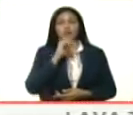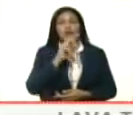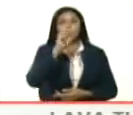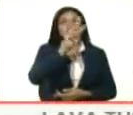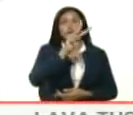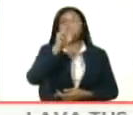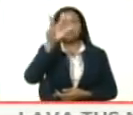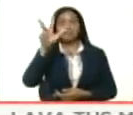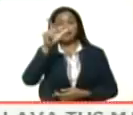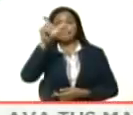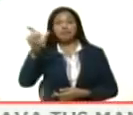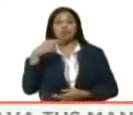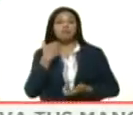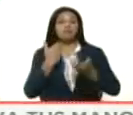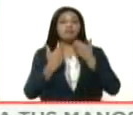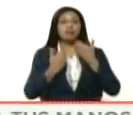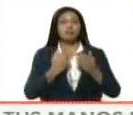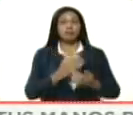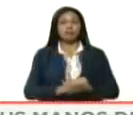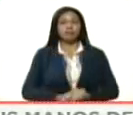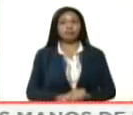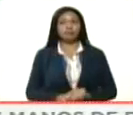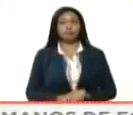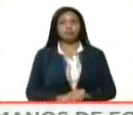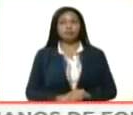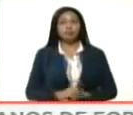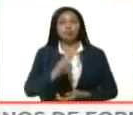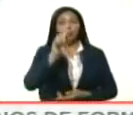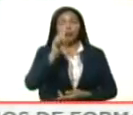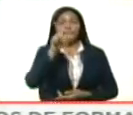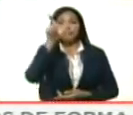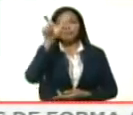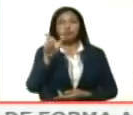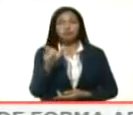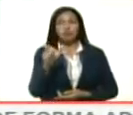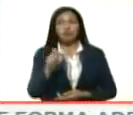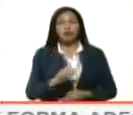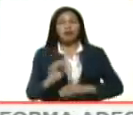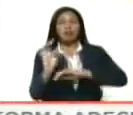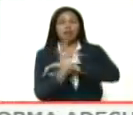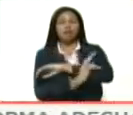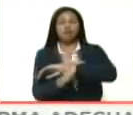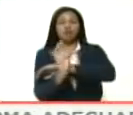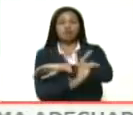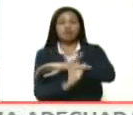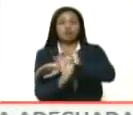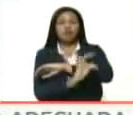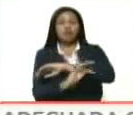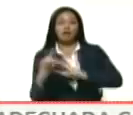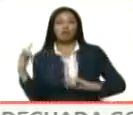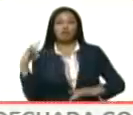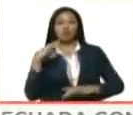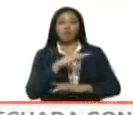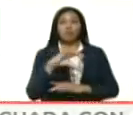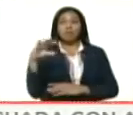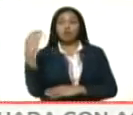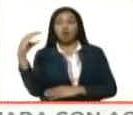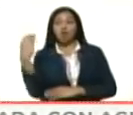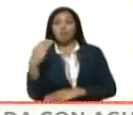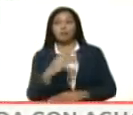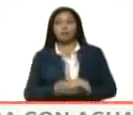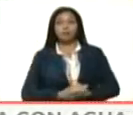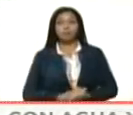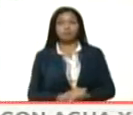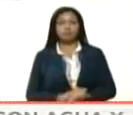nuevos casos. Un caso de una persona, una señora que venía de la frontera, que entró de la frontera